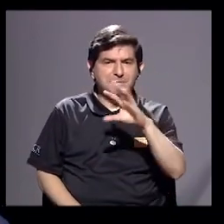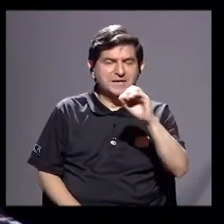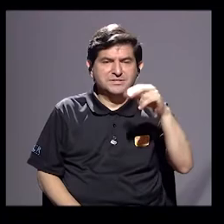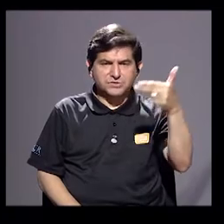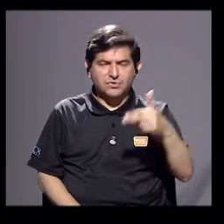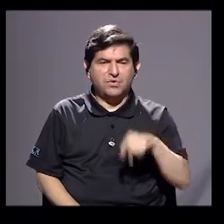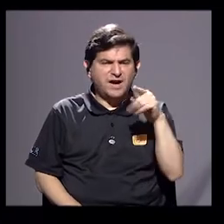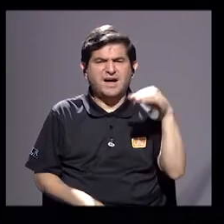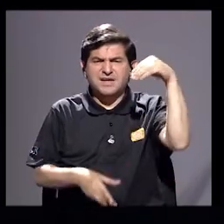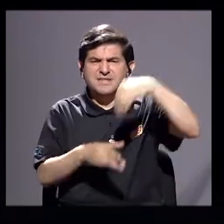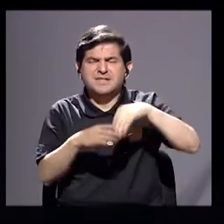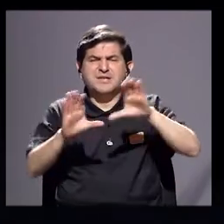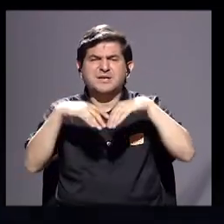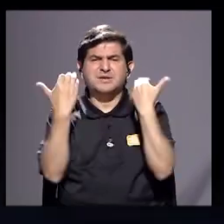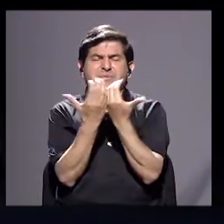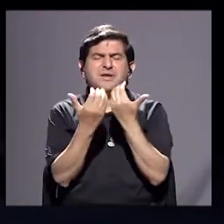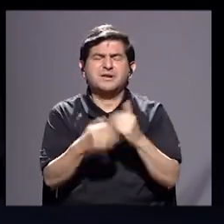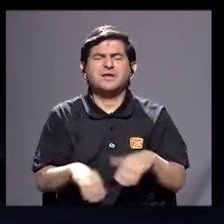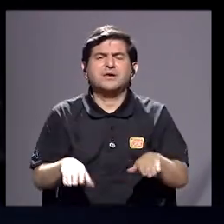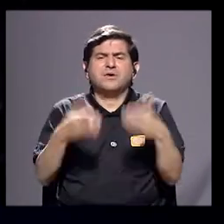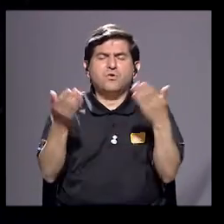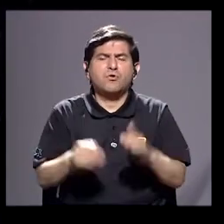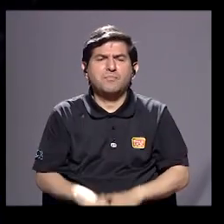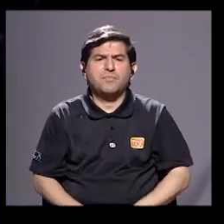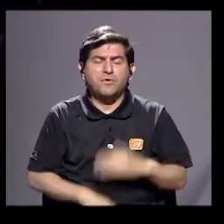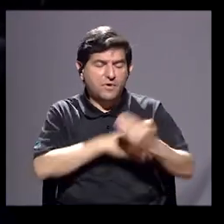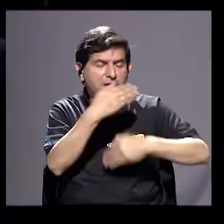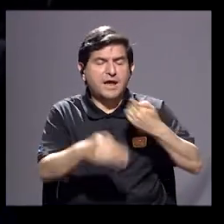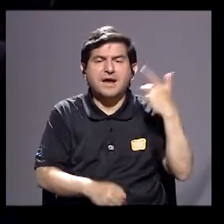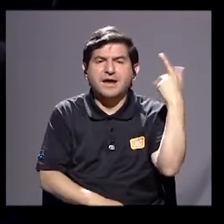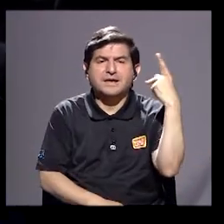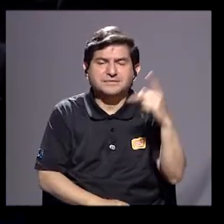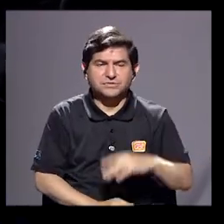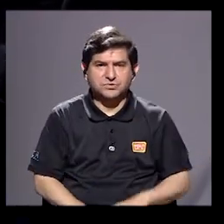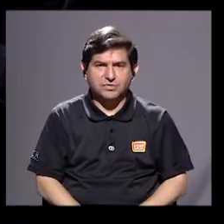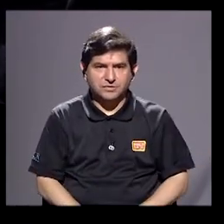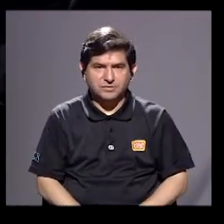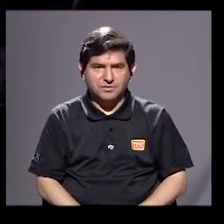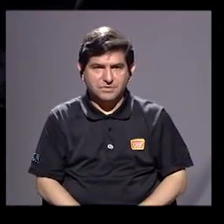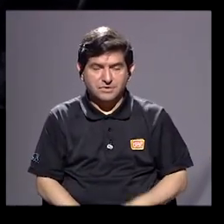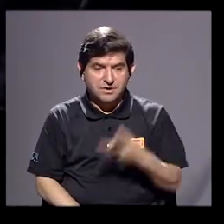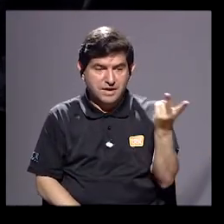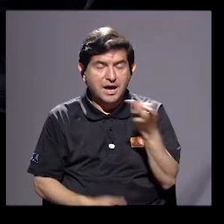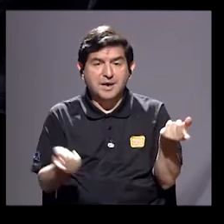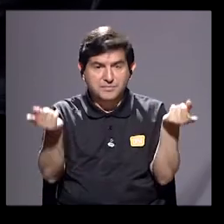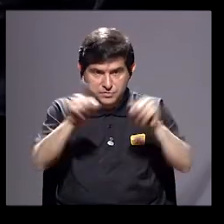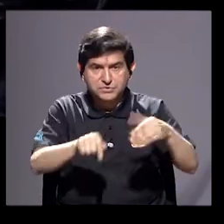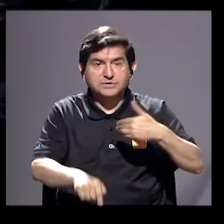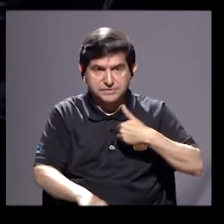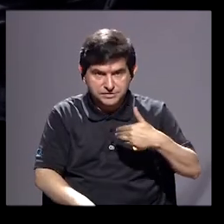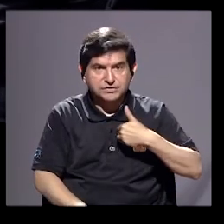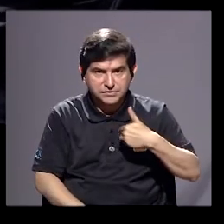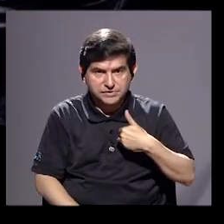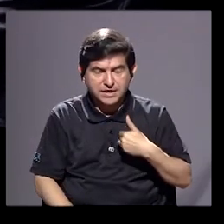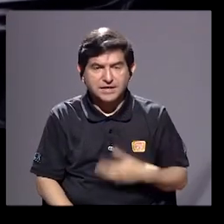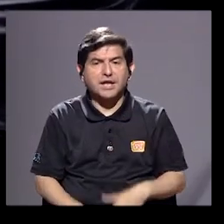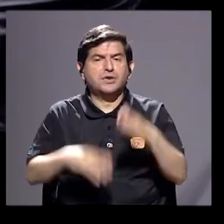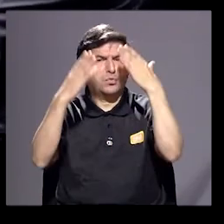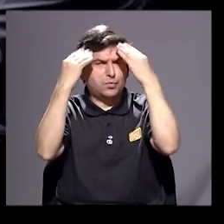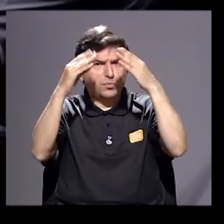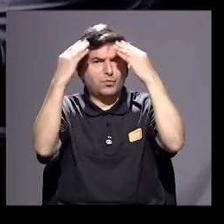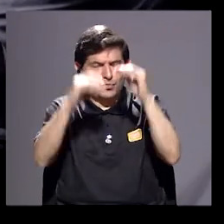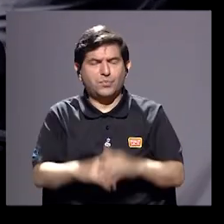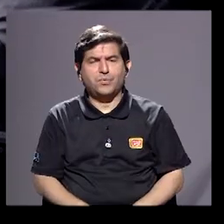comisión interviene directamente en esa gestión del riesgo que usted me comenta las dos los dos casos tienen tienen muchísima información